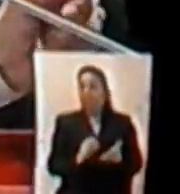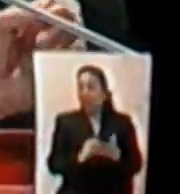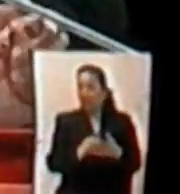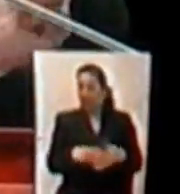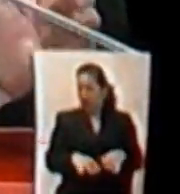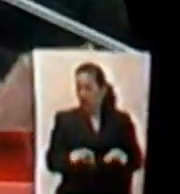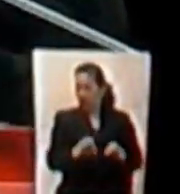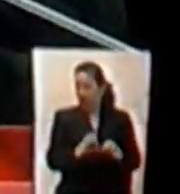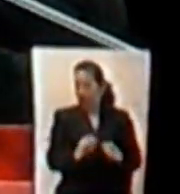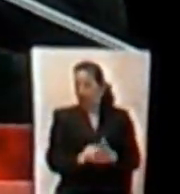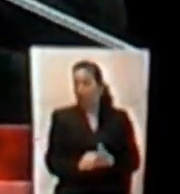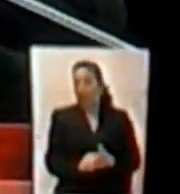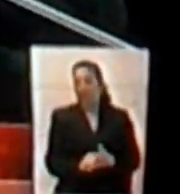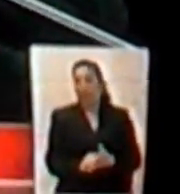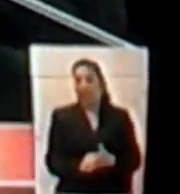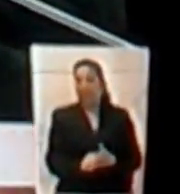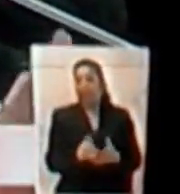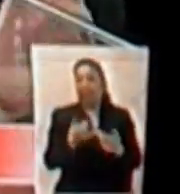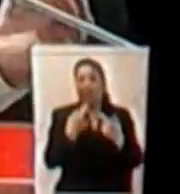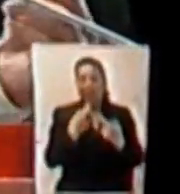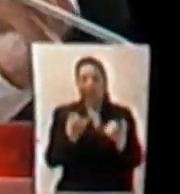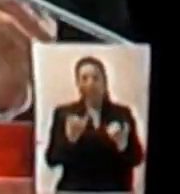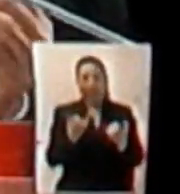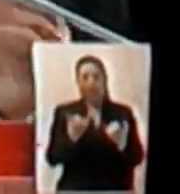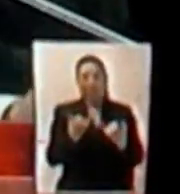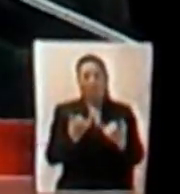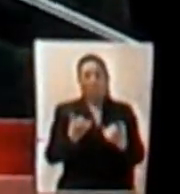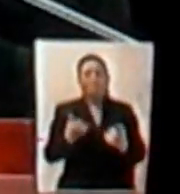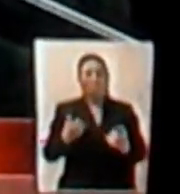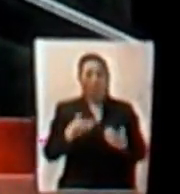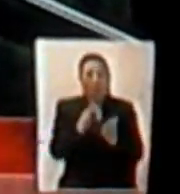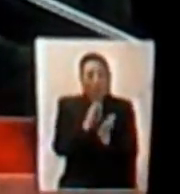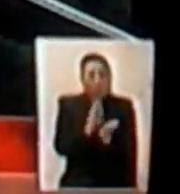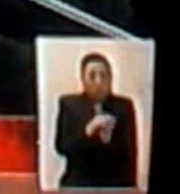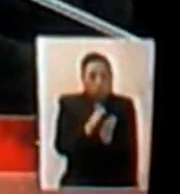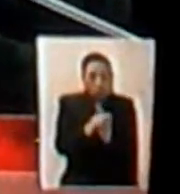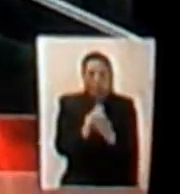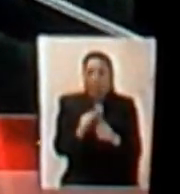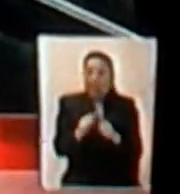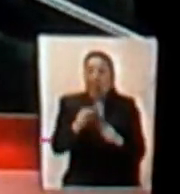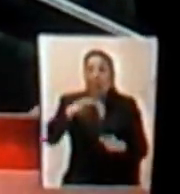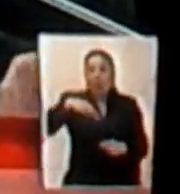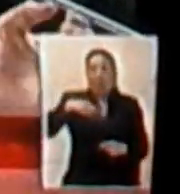parece importante, es lo que acaba la Asociación de Estatores Marisco de alcanzarle al señor